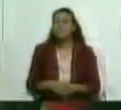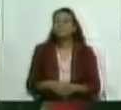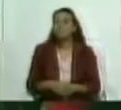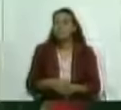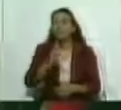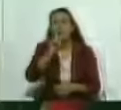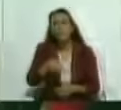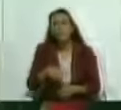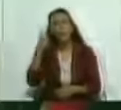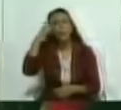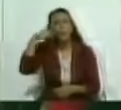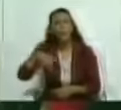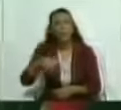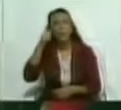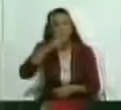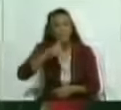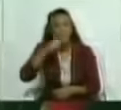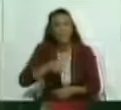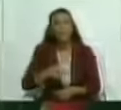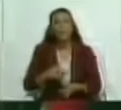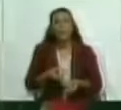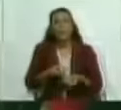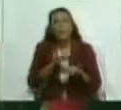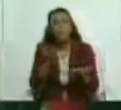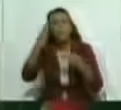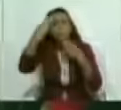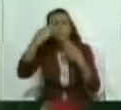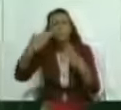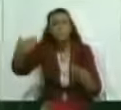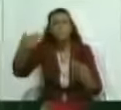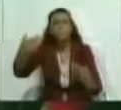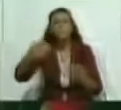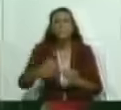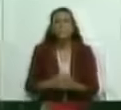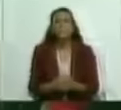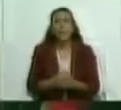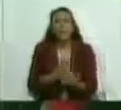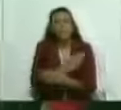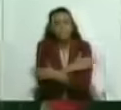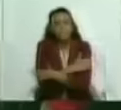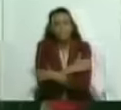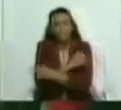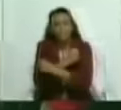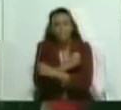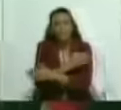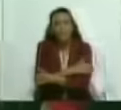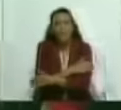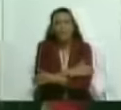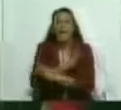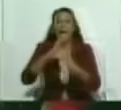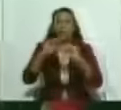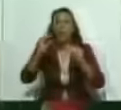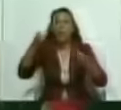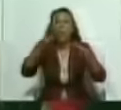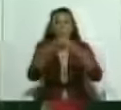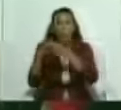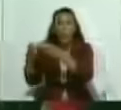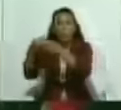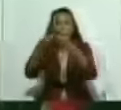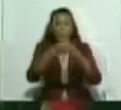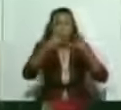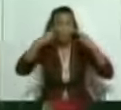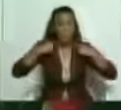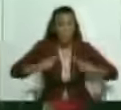También queremos hoy enviarle desde aquí un saludo caluroso, fraterno, a todos los miembros y recursos